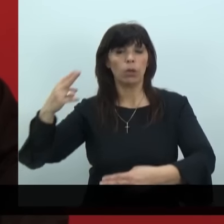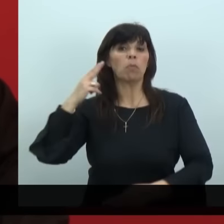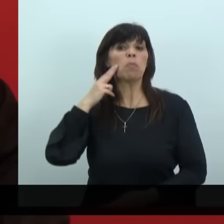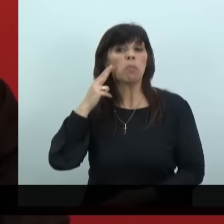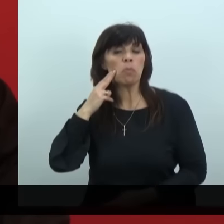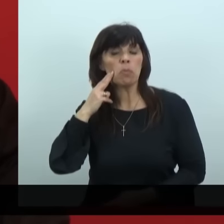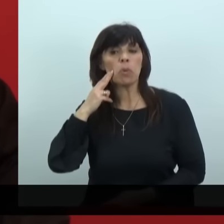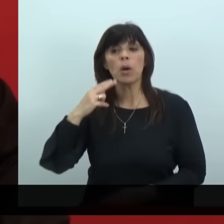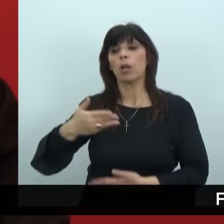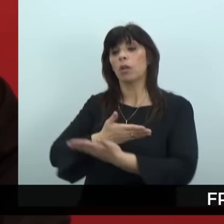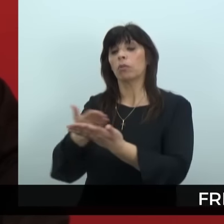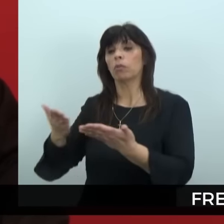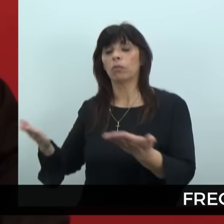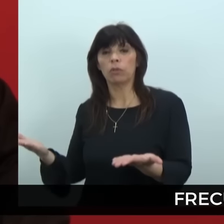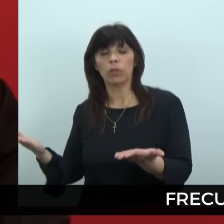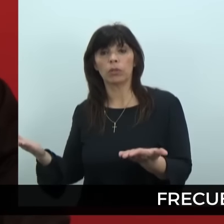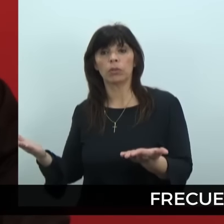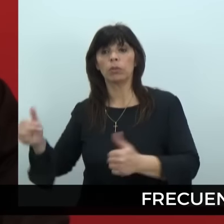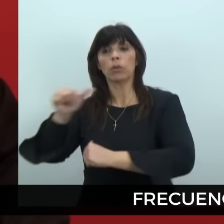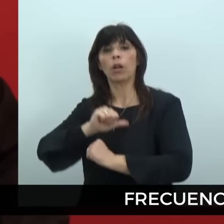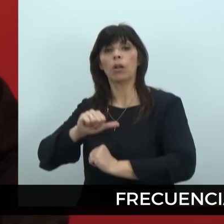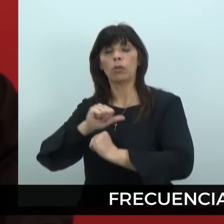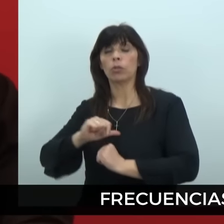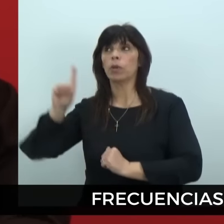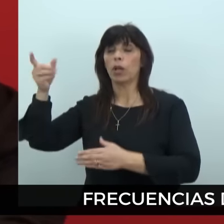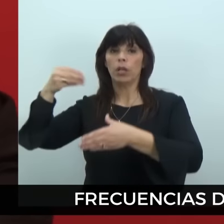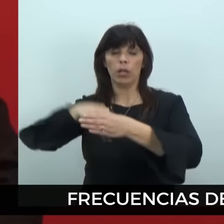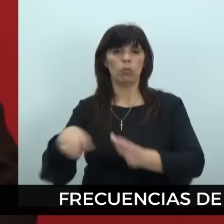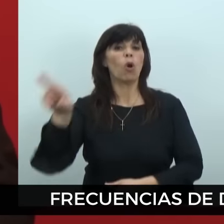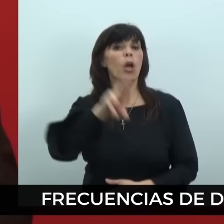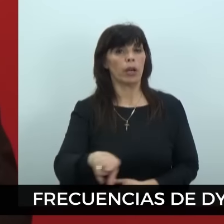los que le confían y a los que esperan en Él. Lo repito.